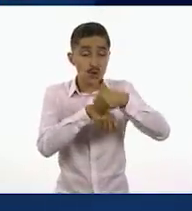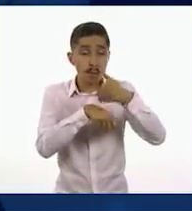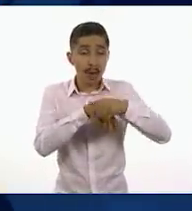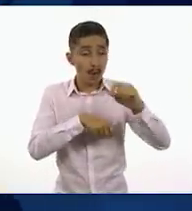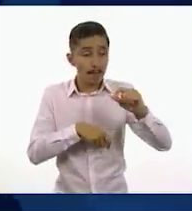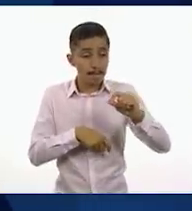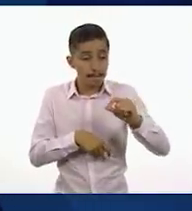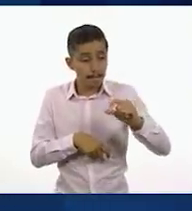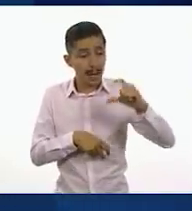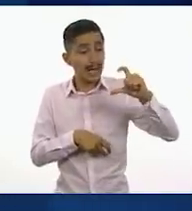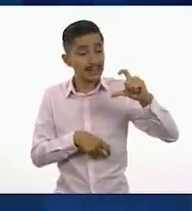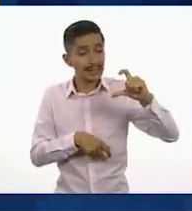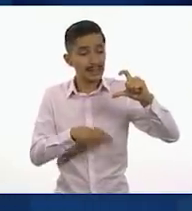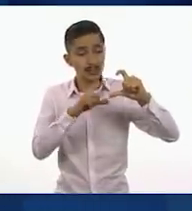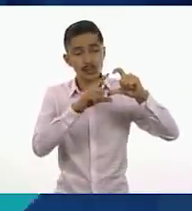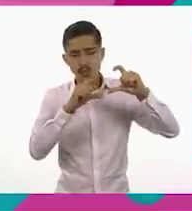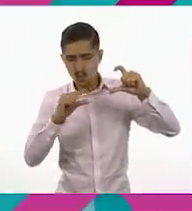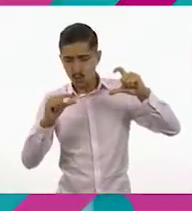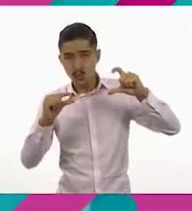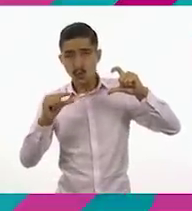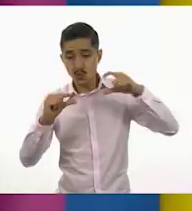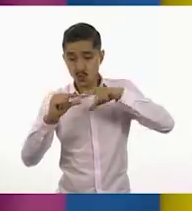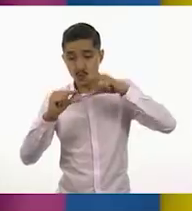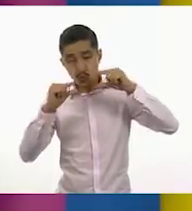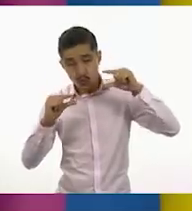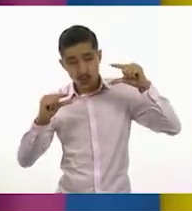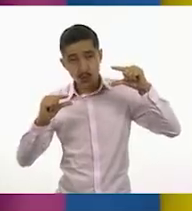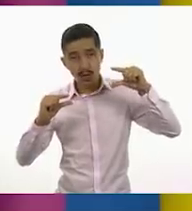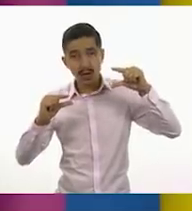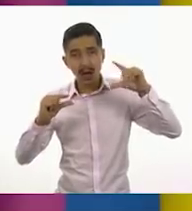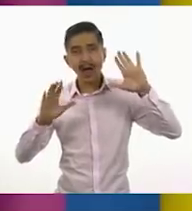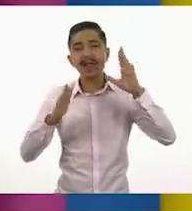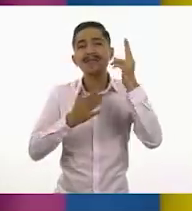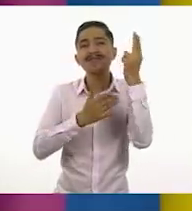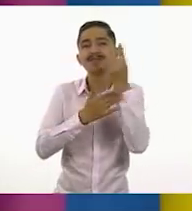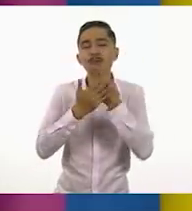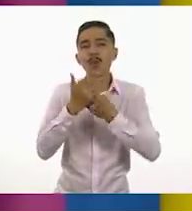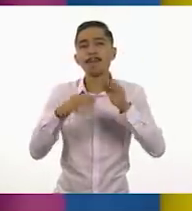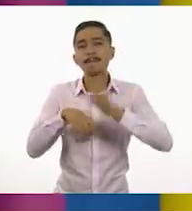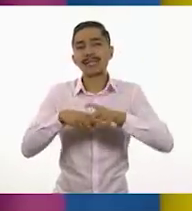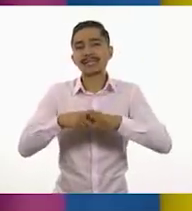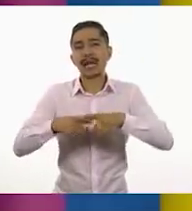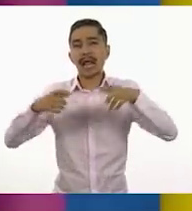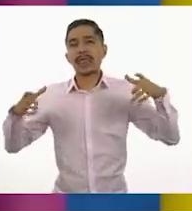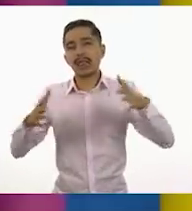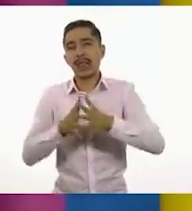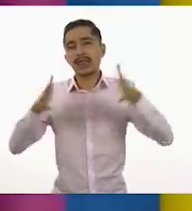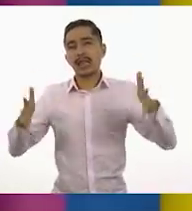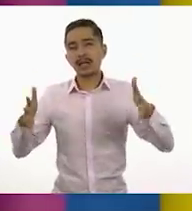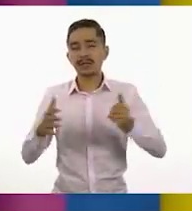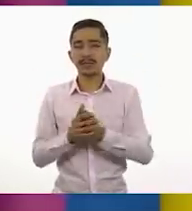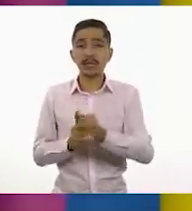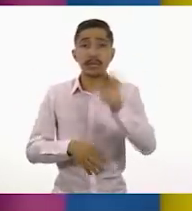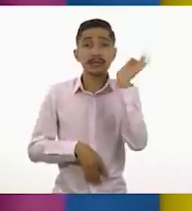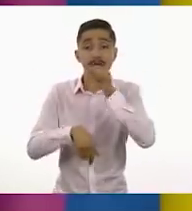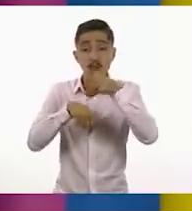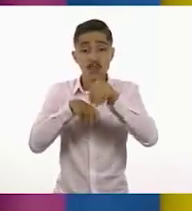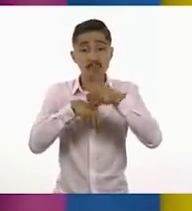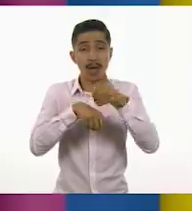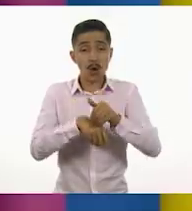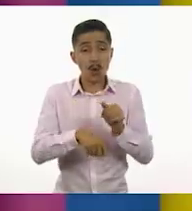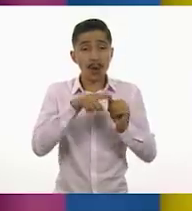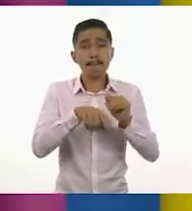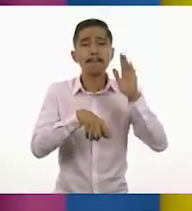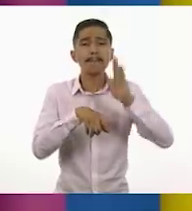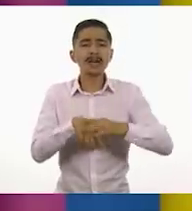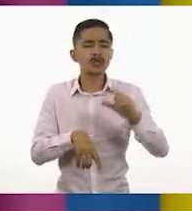más grande que el segundo, entonces el dibujo es más grande que el objeto real. Pero si el primer número de la escala